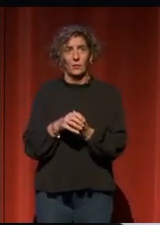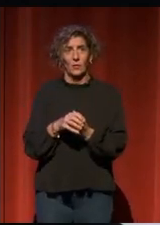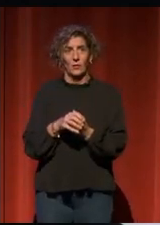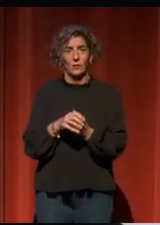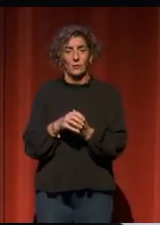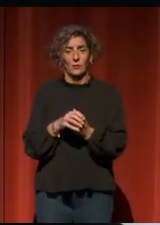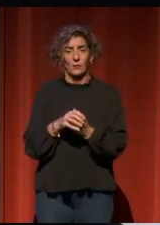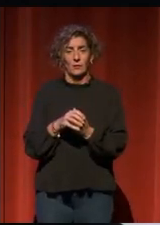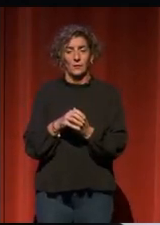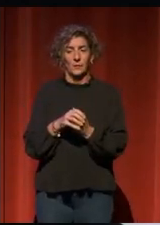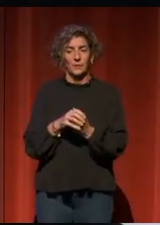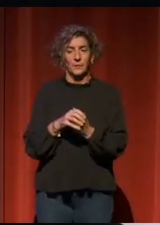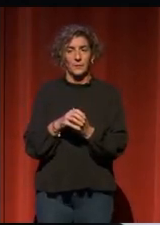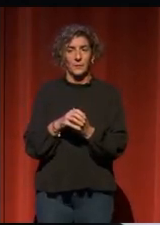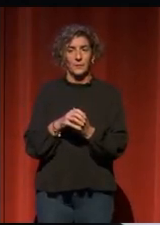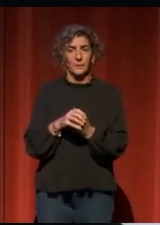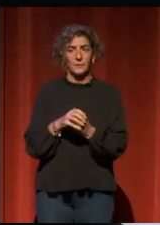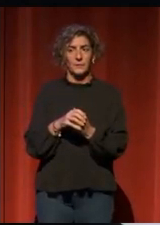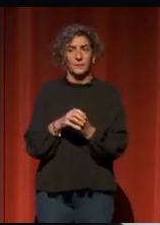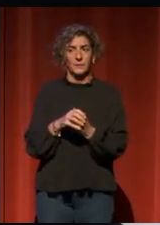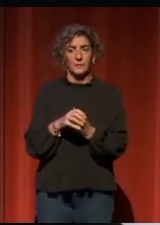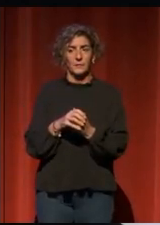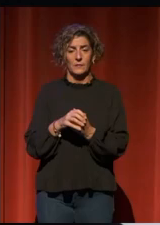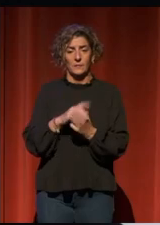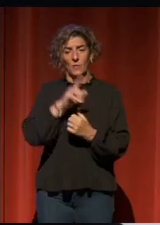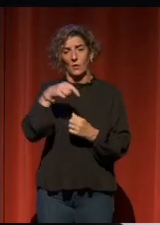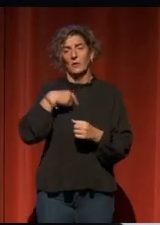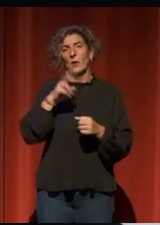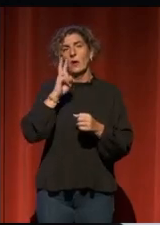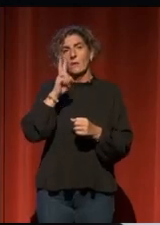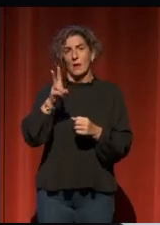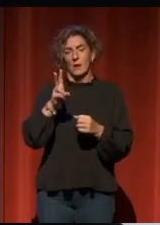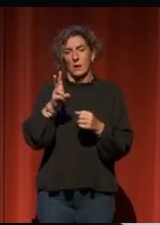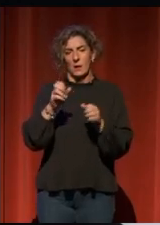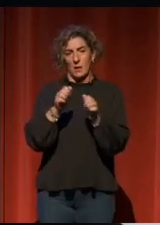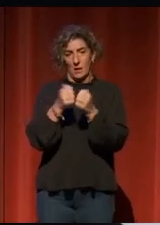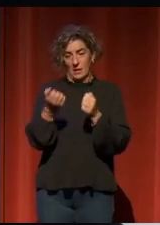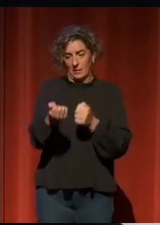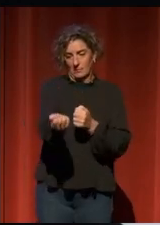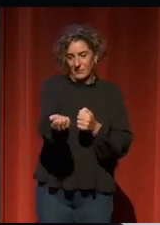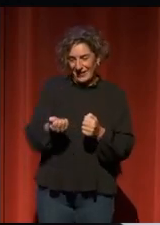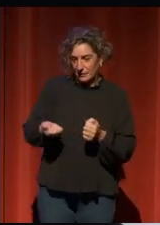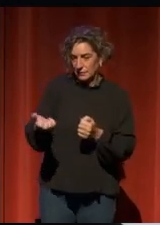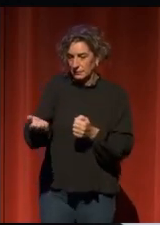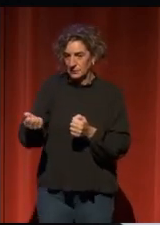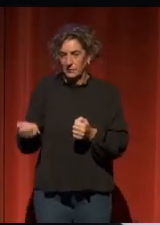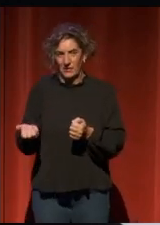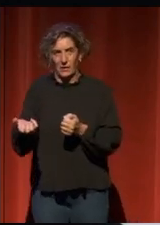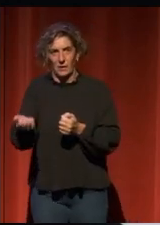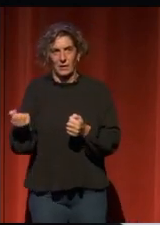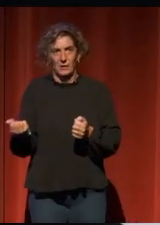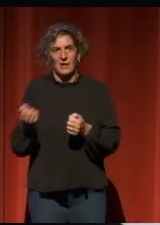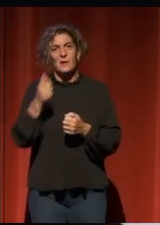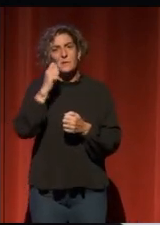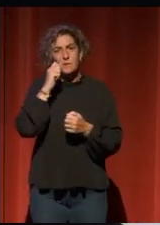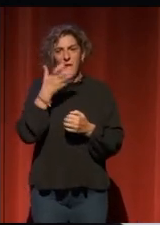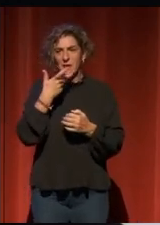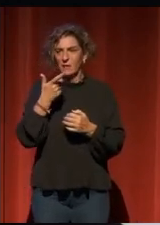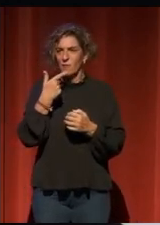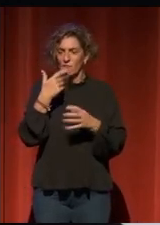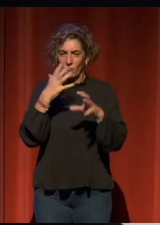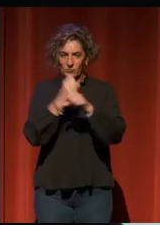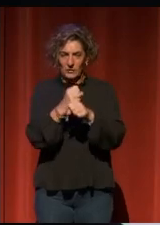nos las teníamos que ver con unos archivadores forrados de piel oscura, granate, que